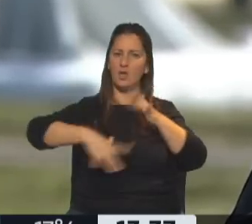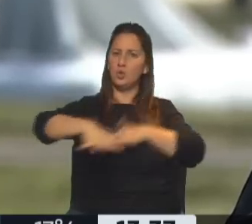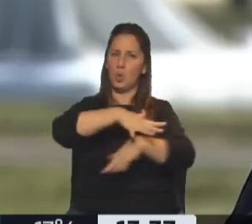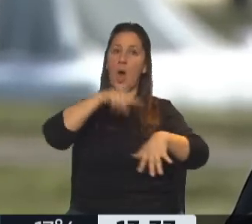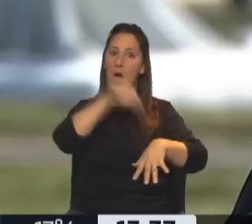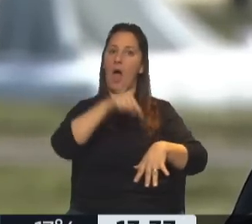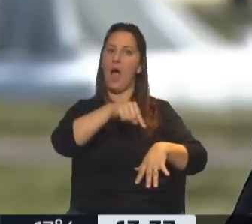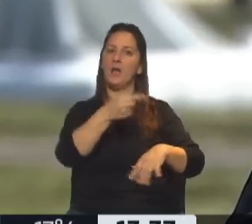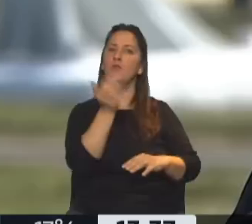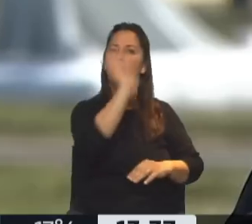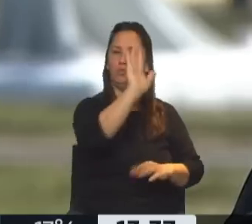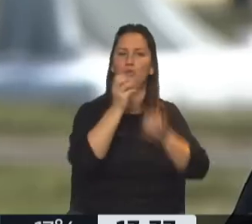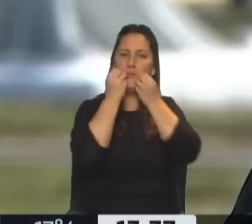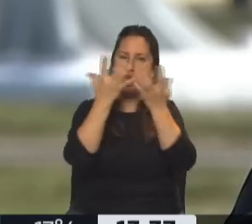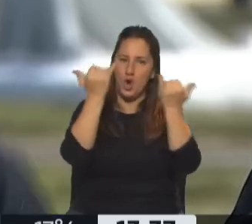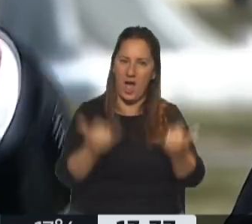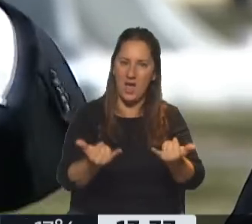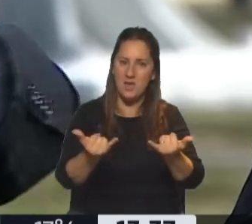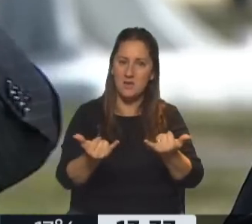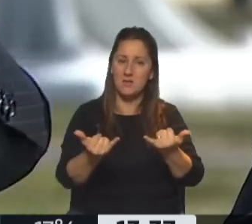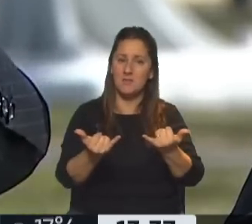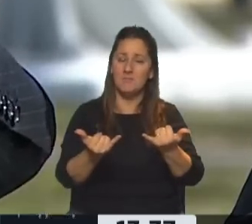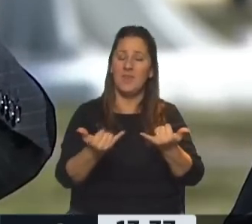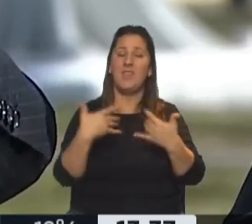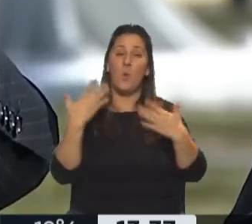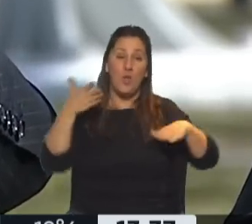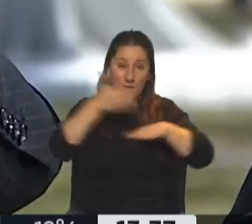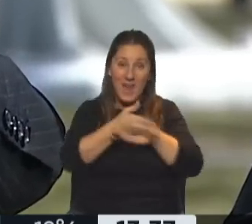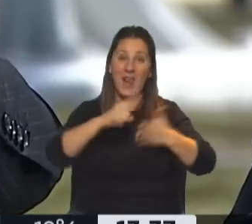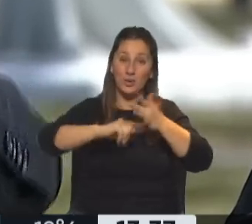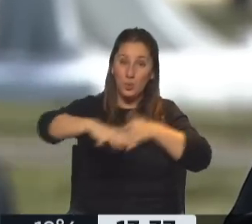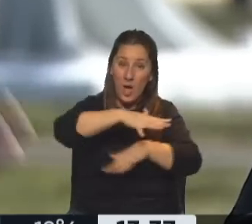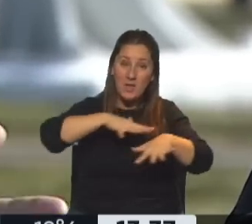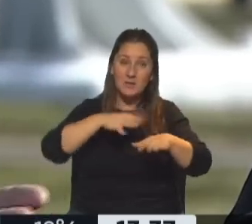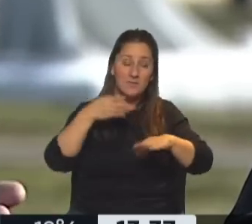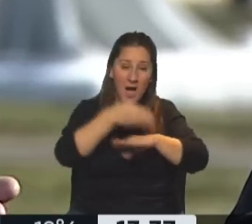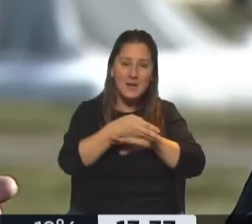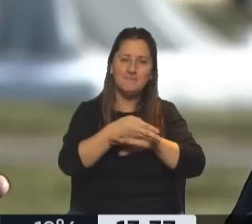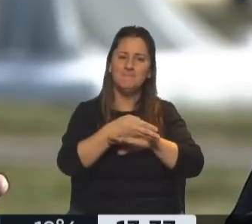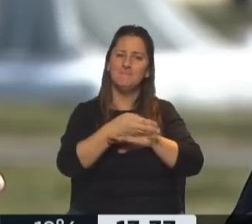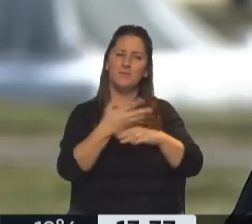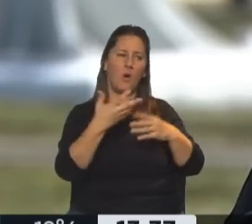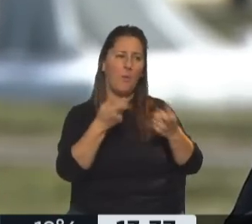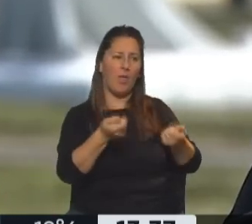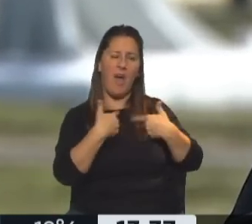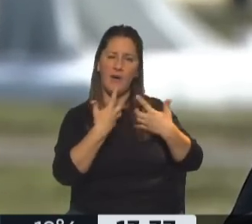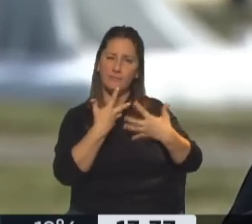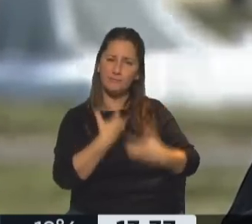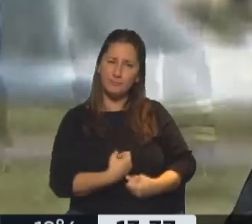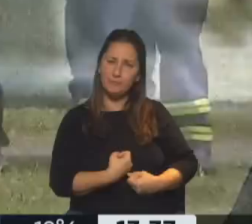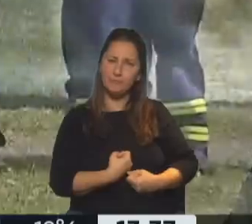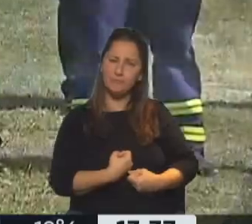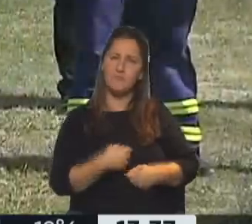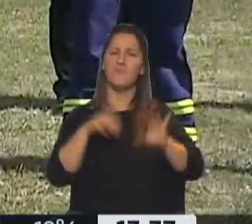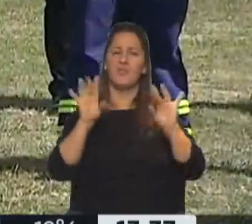pueden encontrar un futuro mejor. Y muchas veces lo que encuentran allí es desánimo,